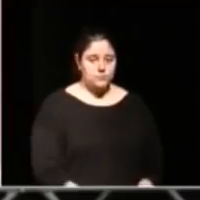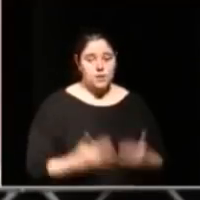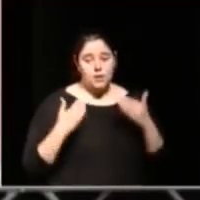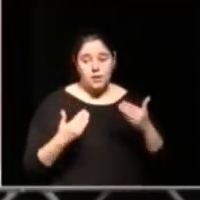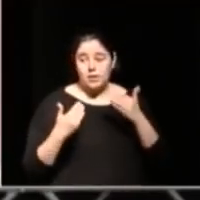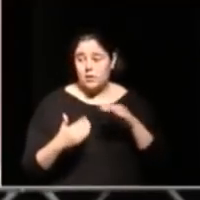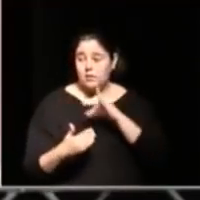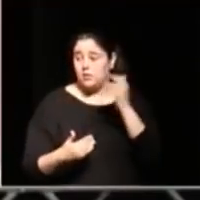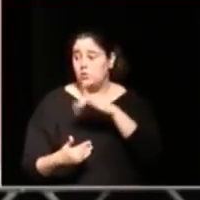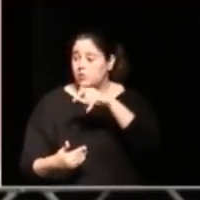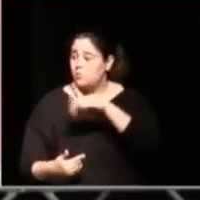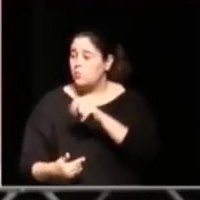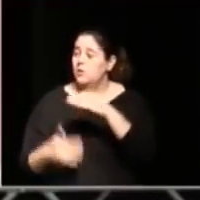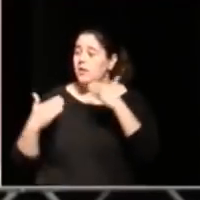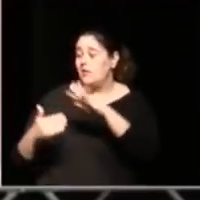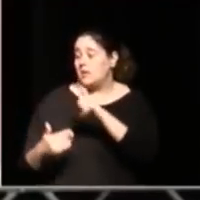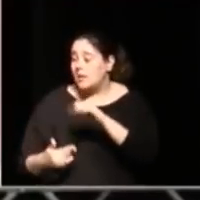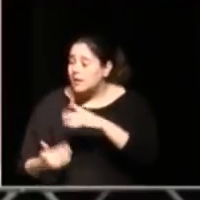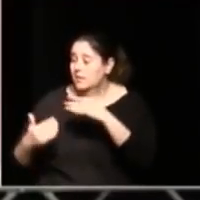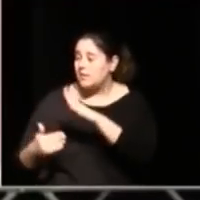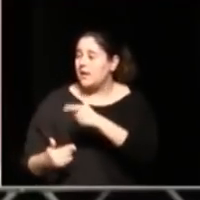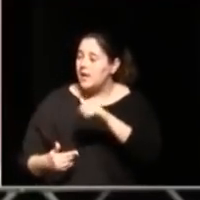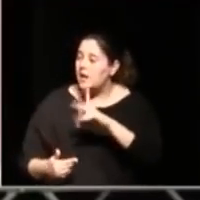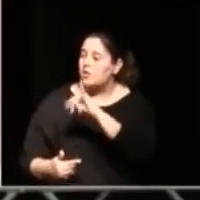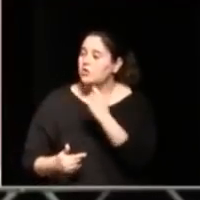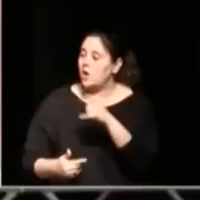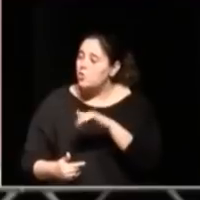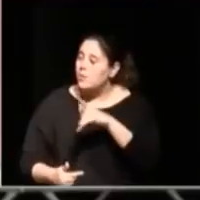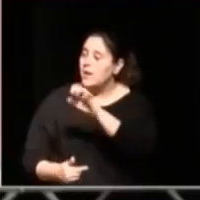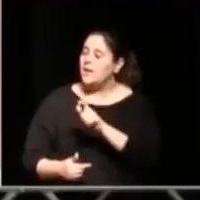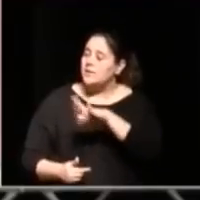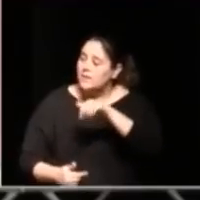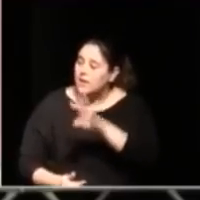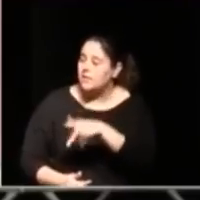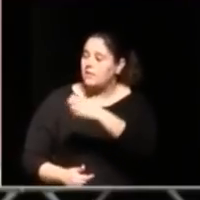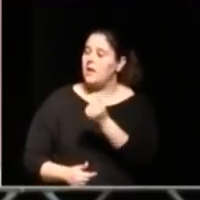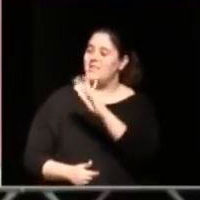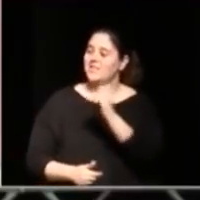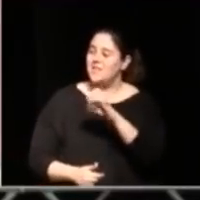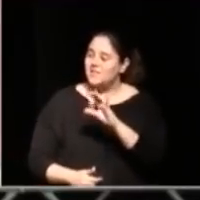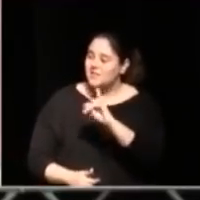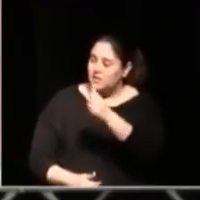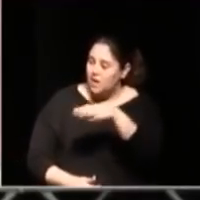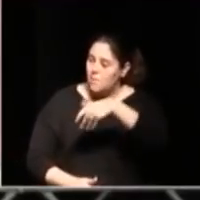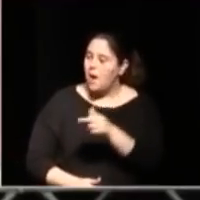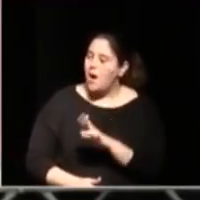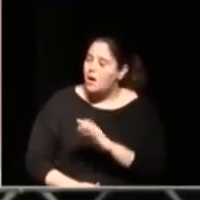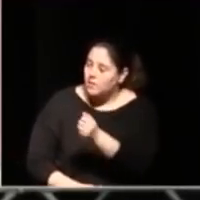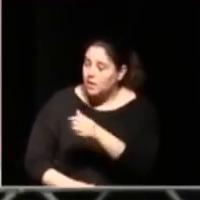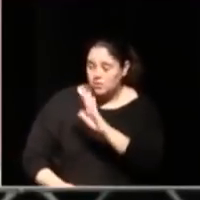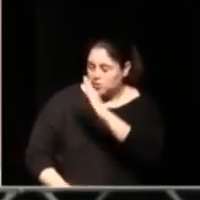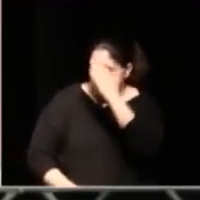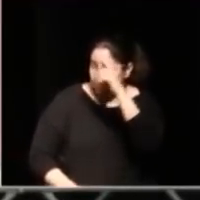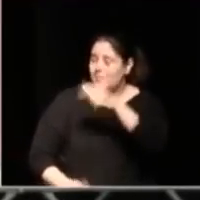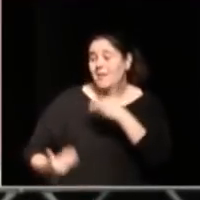Gracias, Joan Josep, gracias, Ernest, gracias, Gerardo, gracias, Jaume, gracias, Elisenda, gracias, Jessica, gracias, Marta. Y sobre